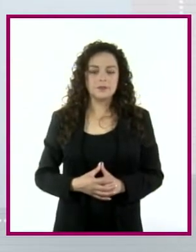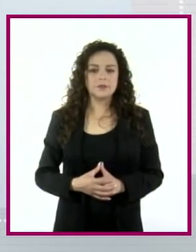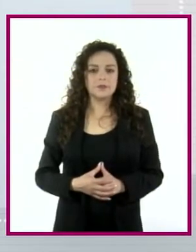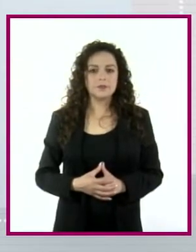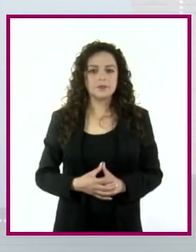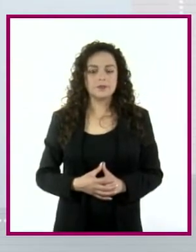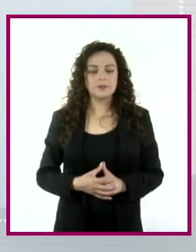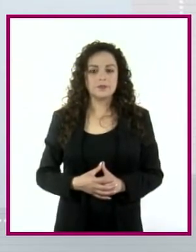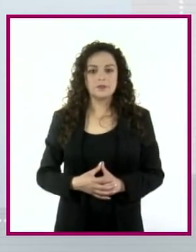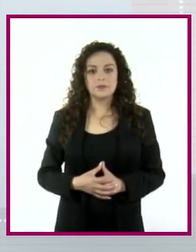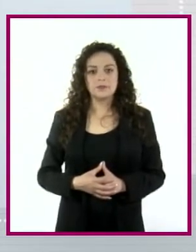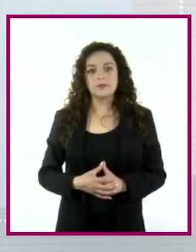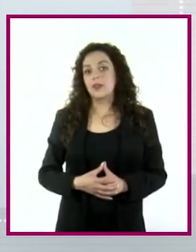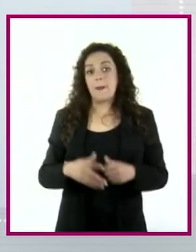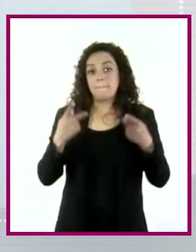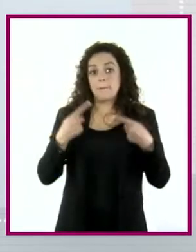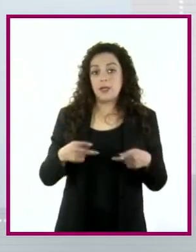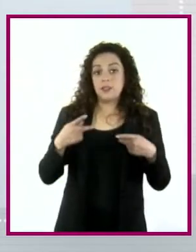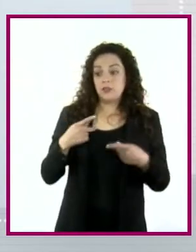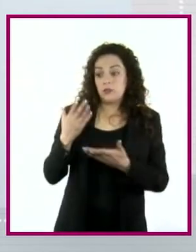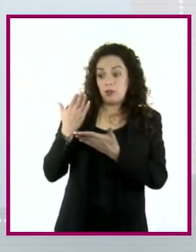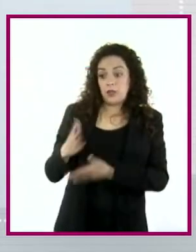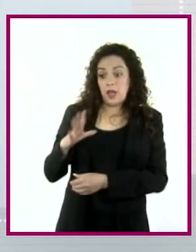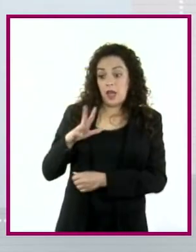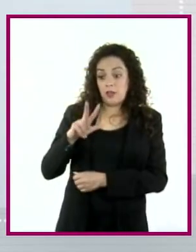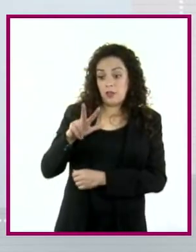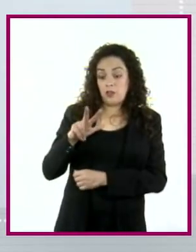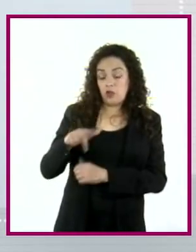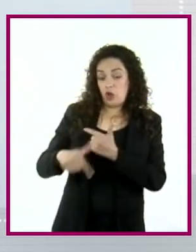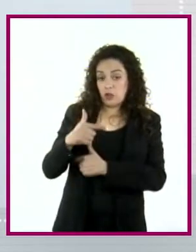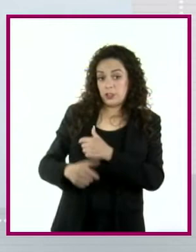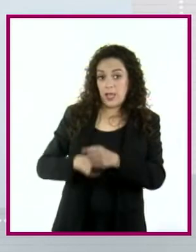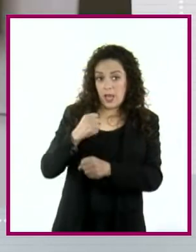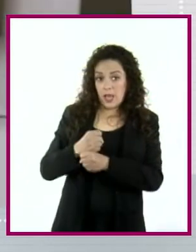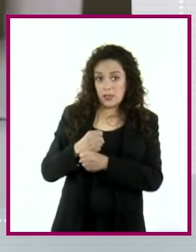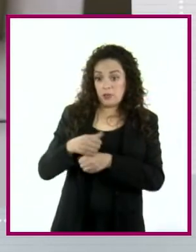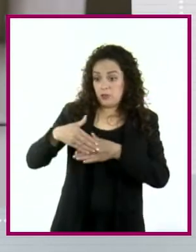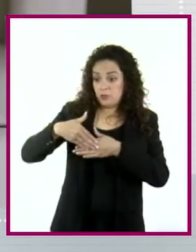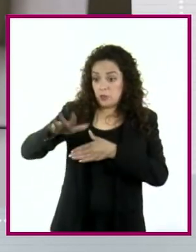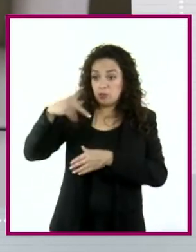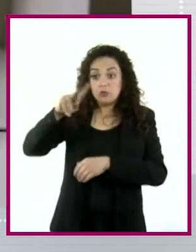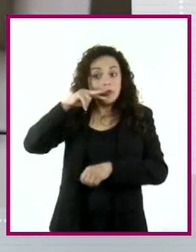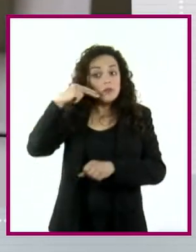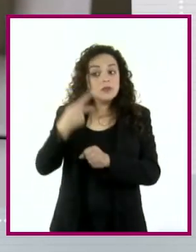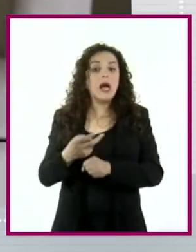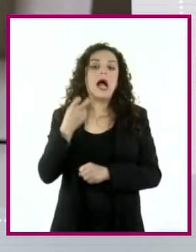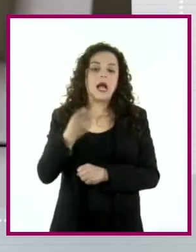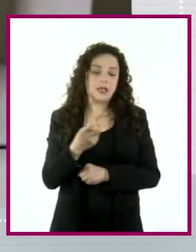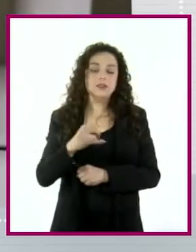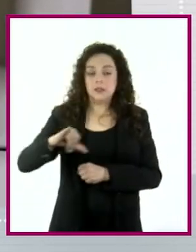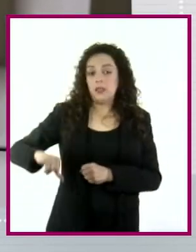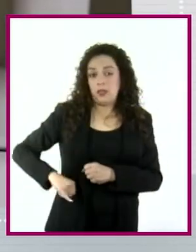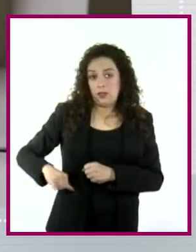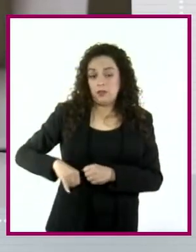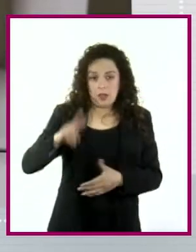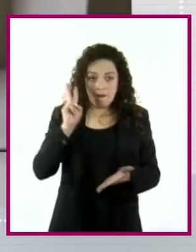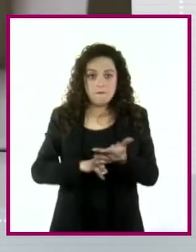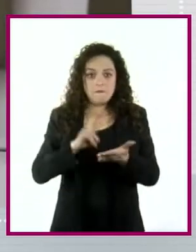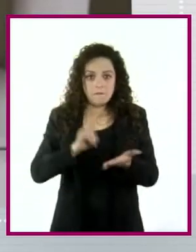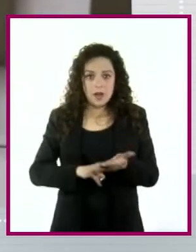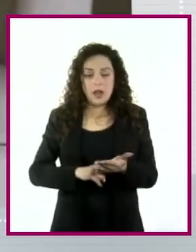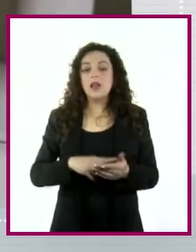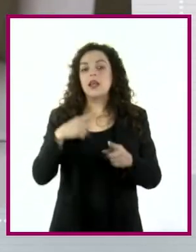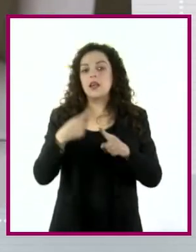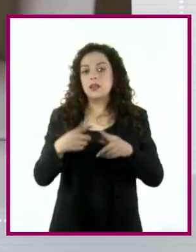voluntad de la persona de 12 años en adelante es la que importa. Es decir, este trámite, quien lo va